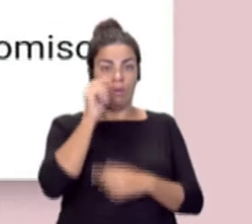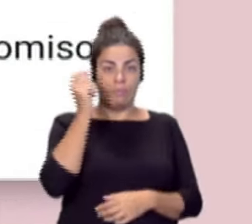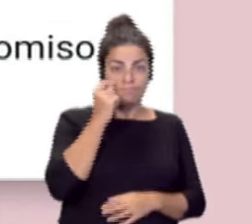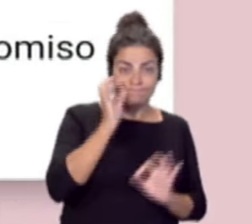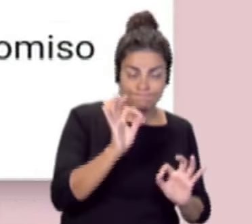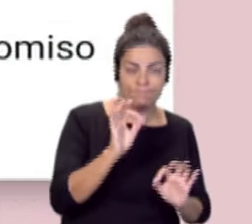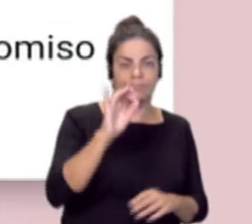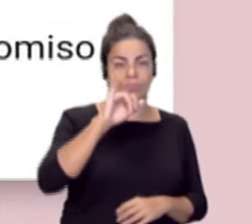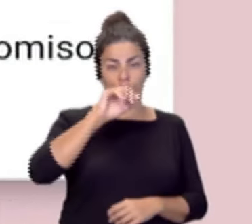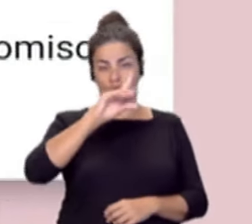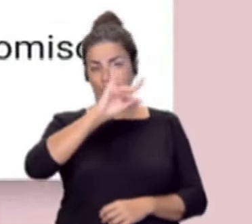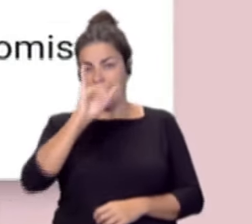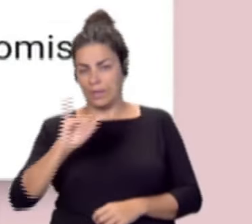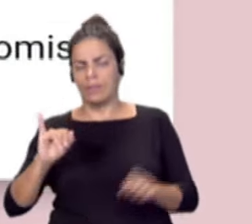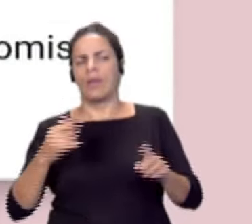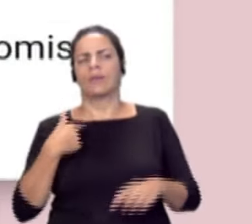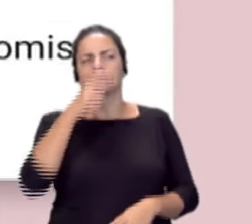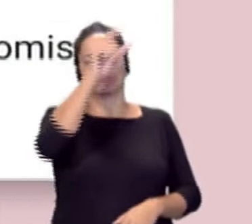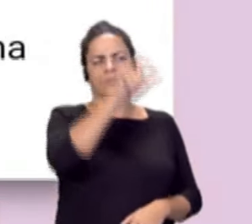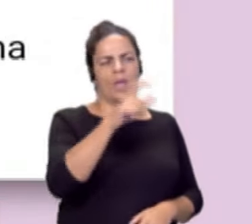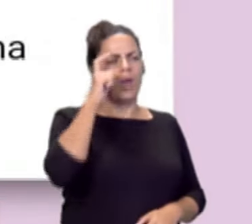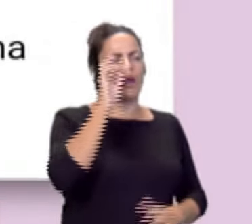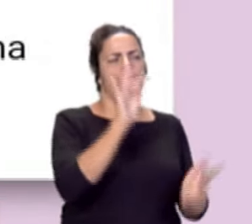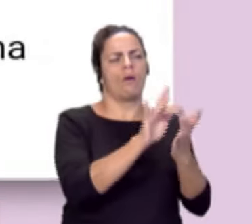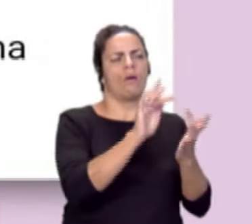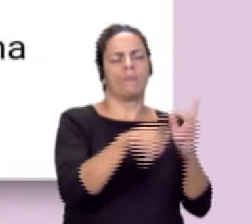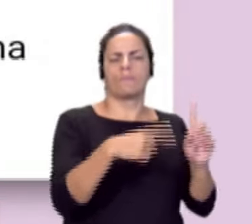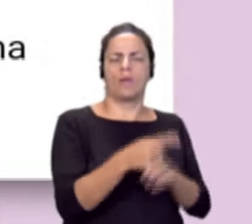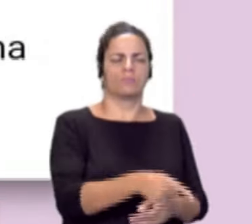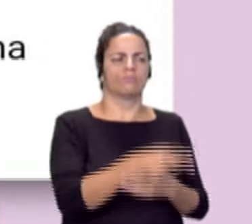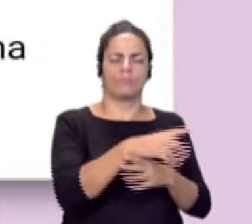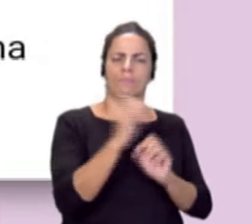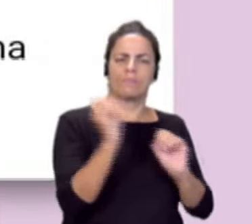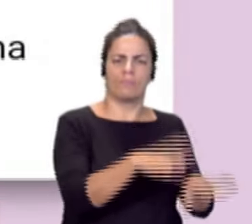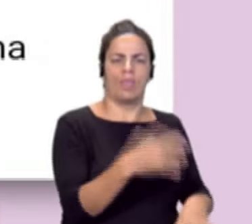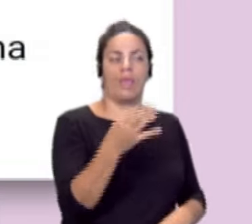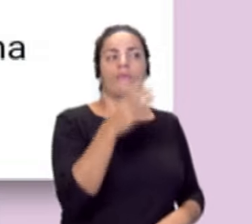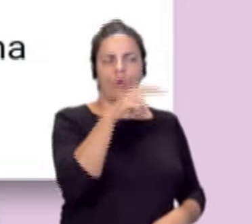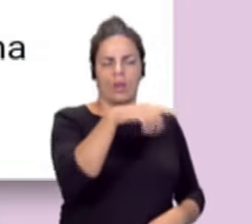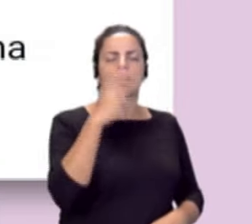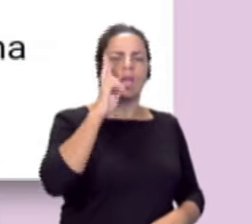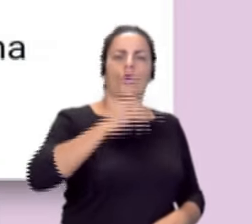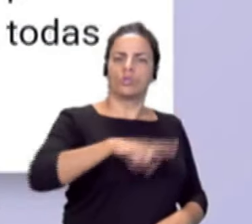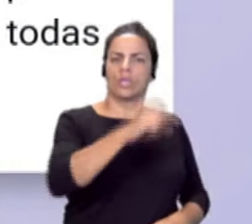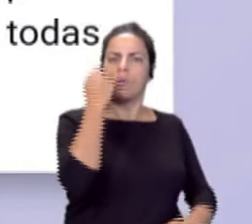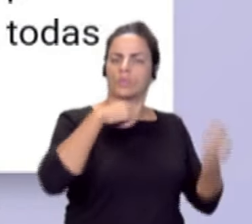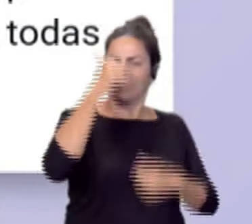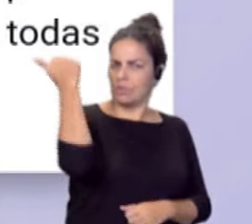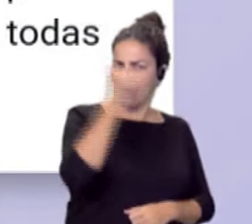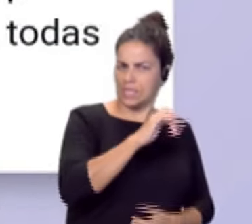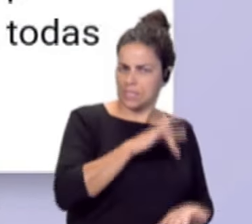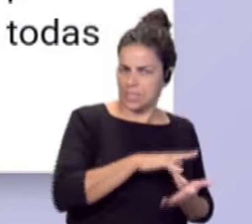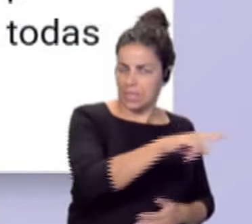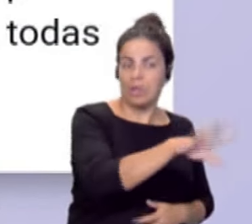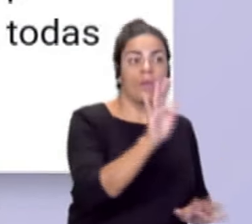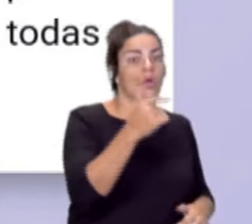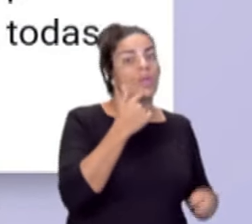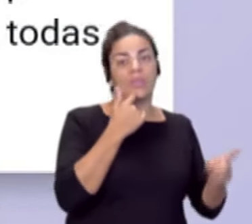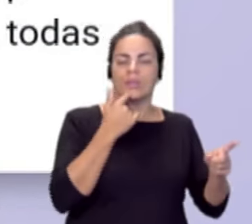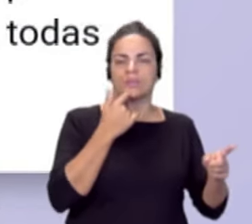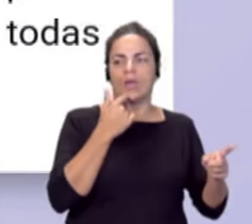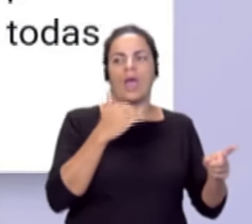y bueno, le exigió su dimisión después de que admitiera comportamientos machistas. Pero ha negado de forma tajante haber incurrido en